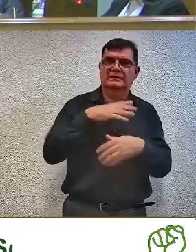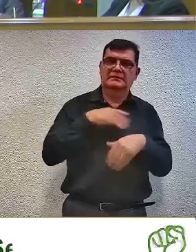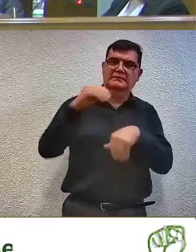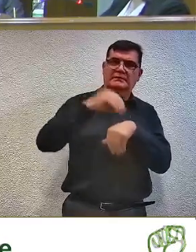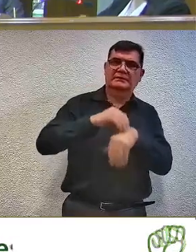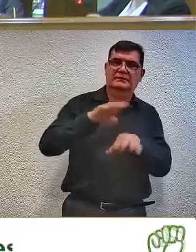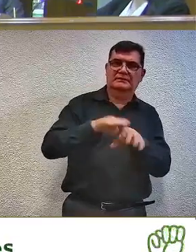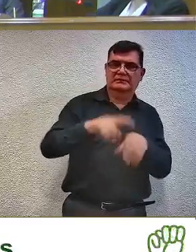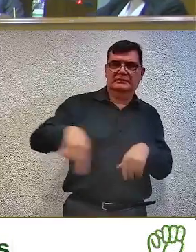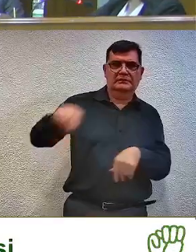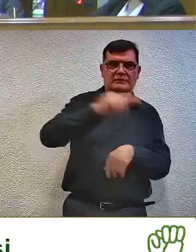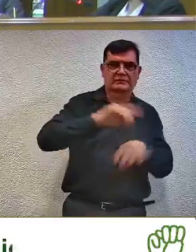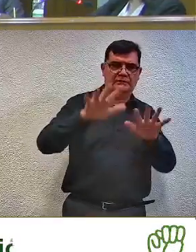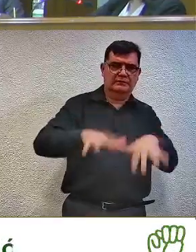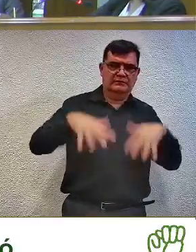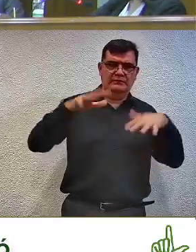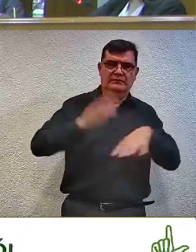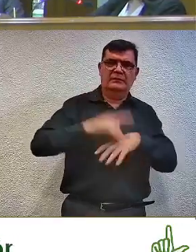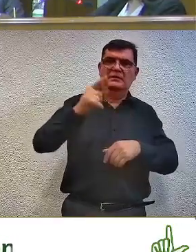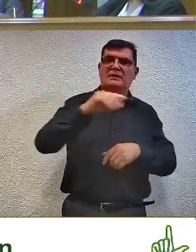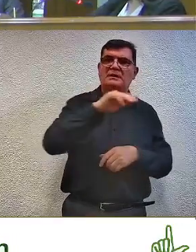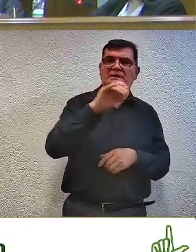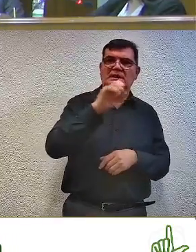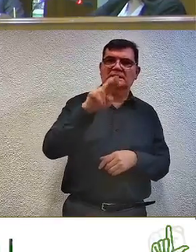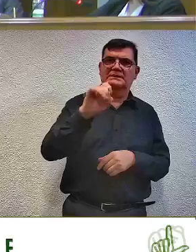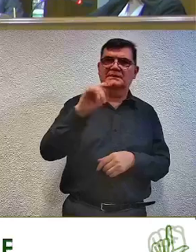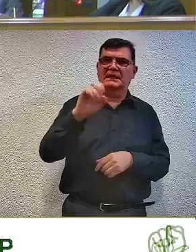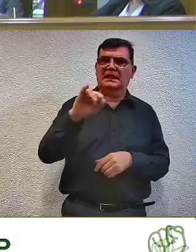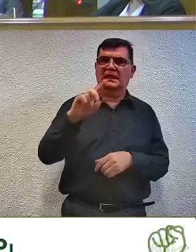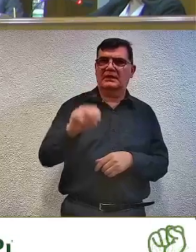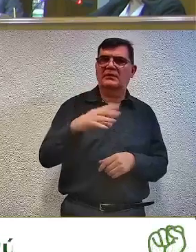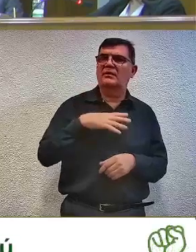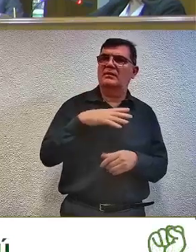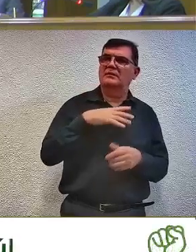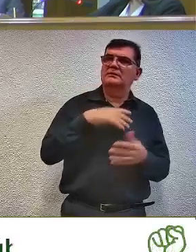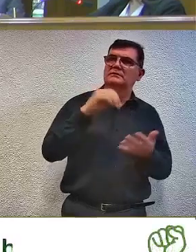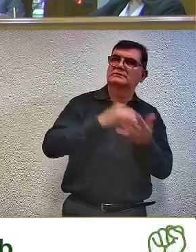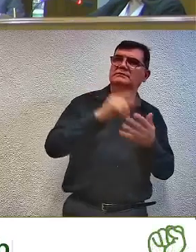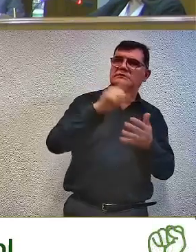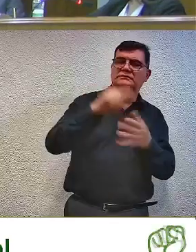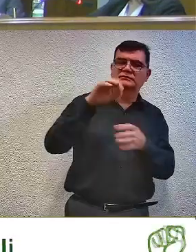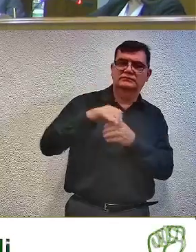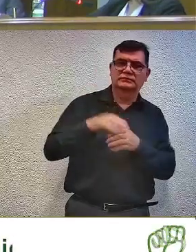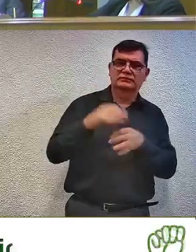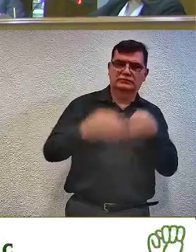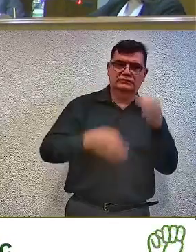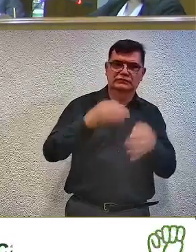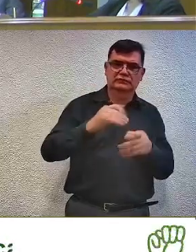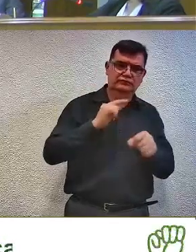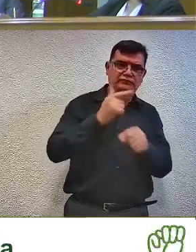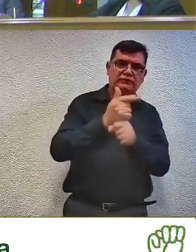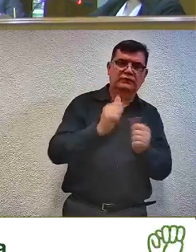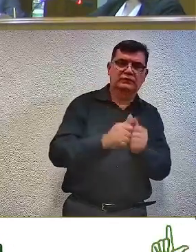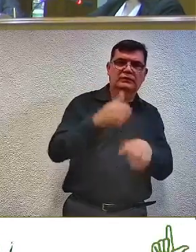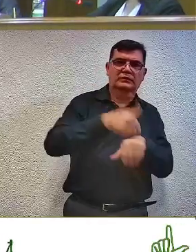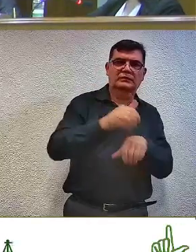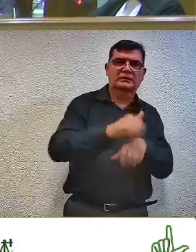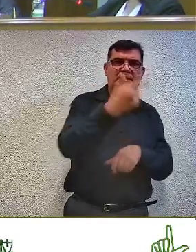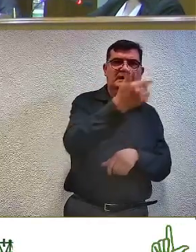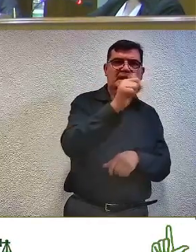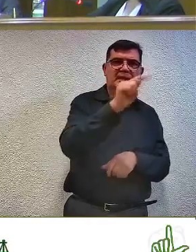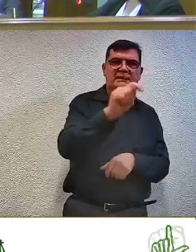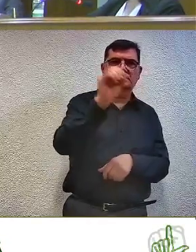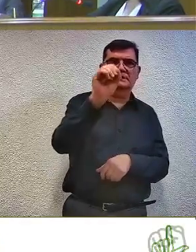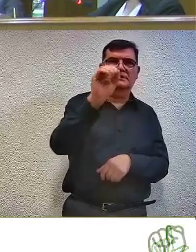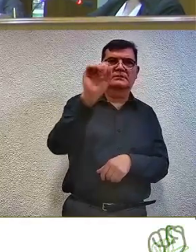la consideración de este pleno por el magistrado César Salgado Alpizar relativo al juicio electoral ciudadano identificado con la clave GEC